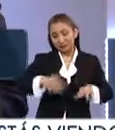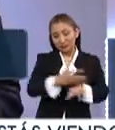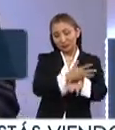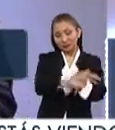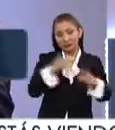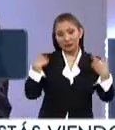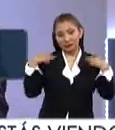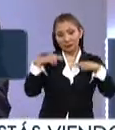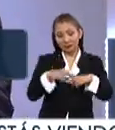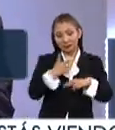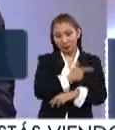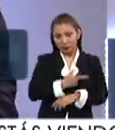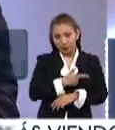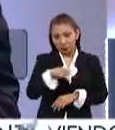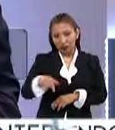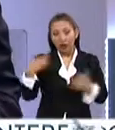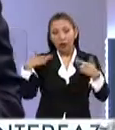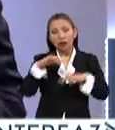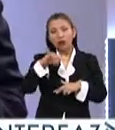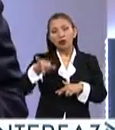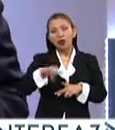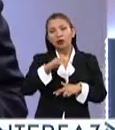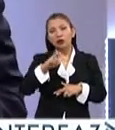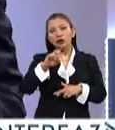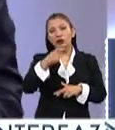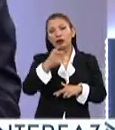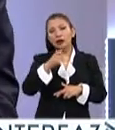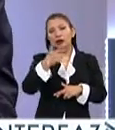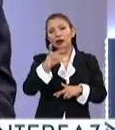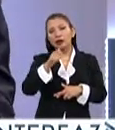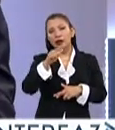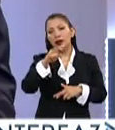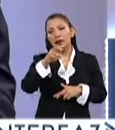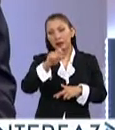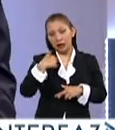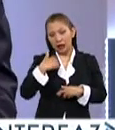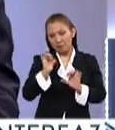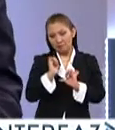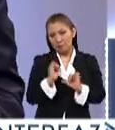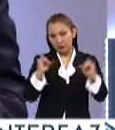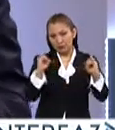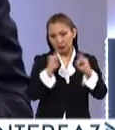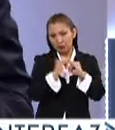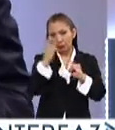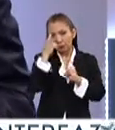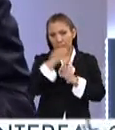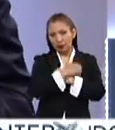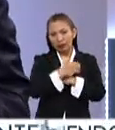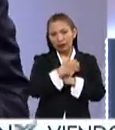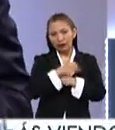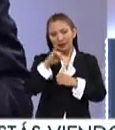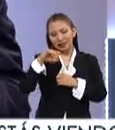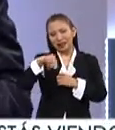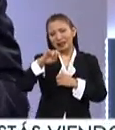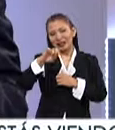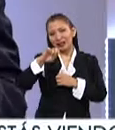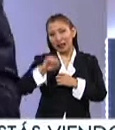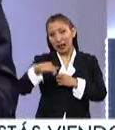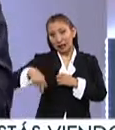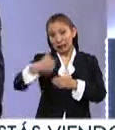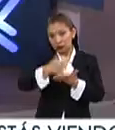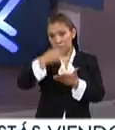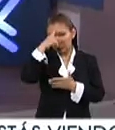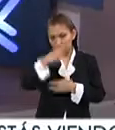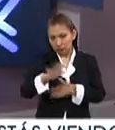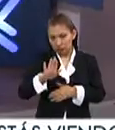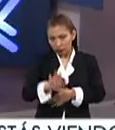maestro nuevamente, lo cual es un gusto, el maestro Jorge Galván Romero, delegado del Instituto Nacional para la Educación de los Adultos en la Ciudad